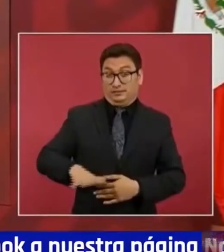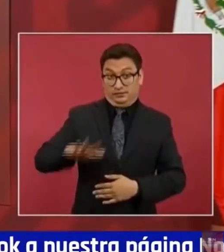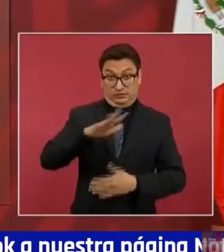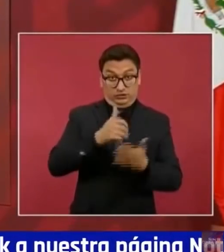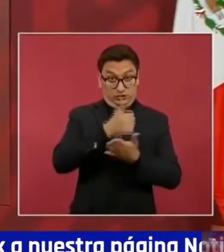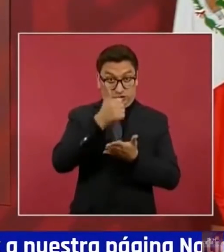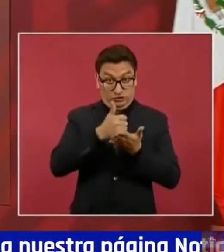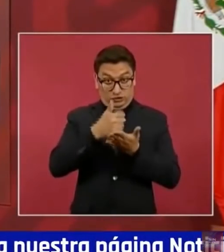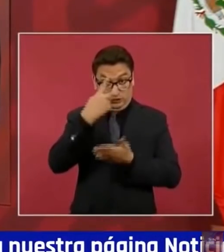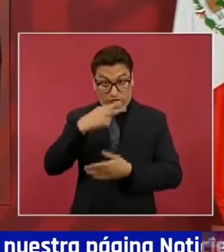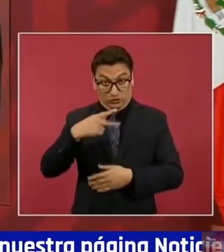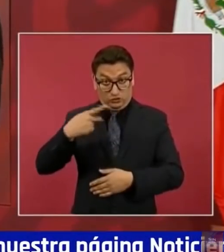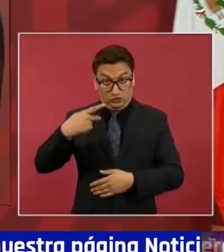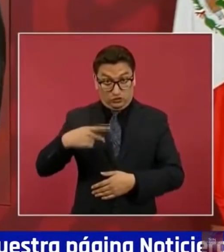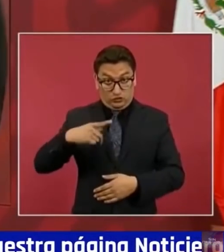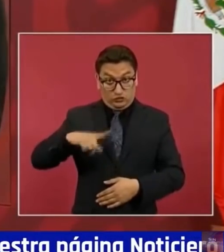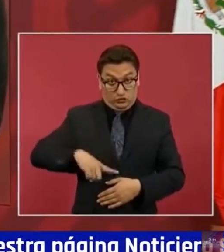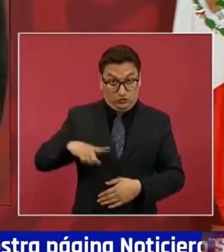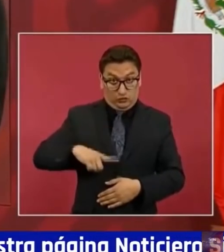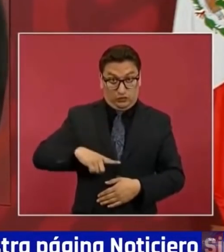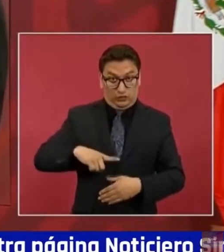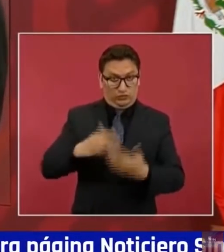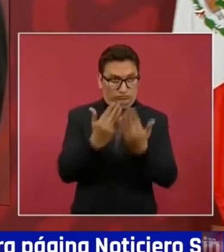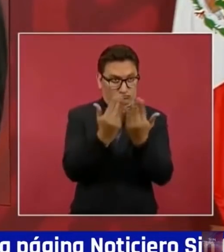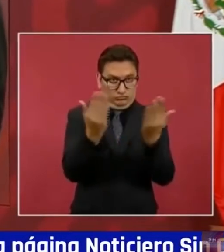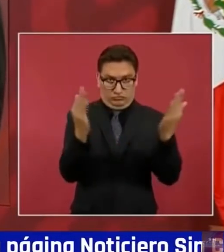también respingó, ya